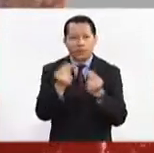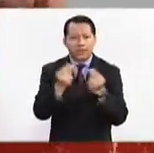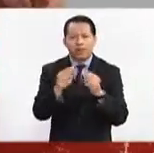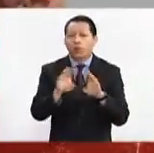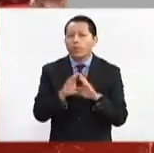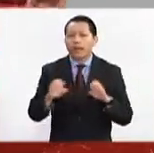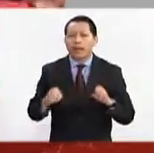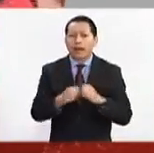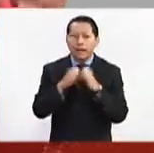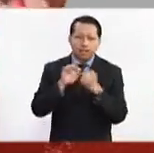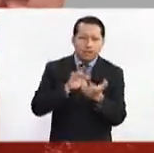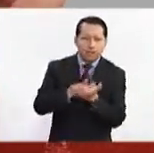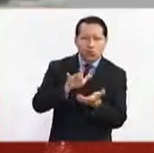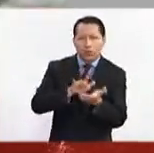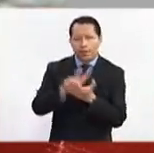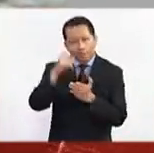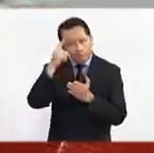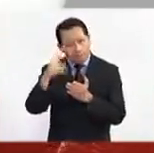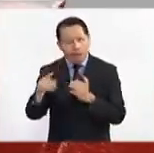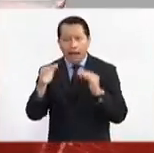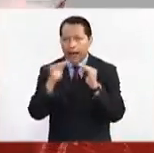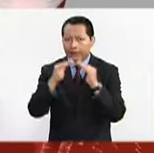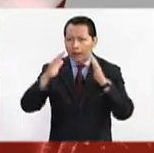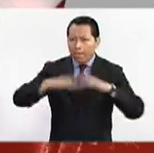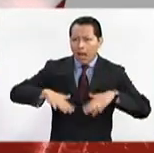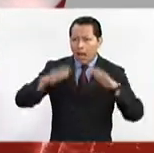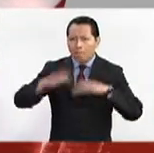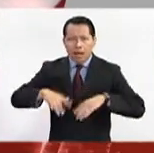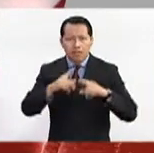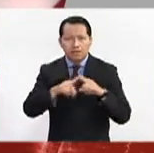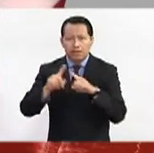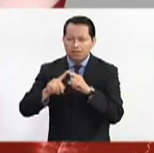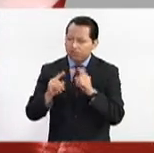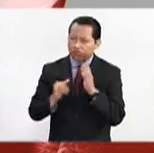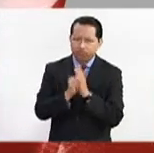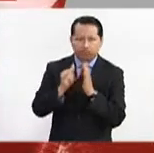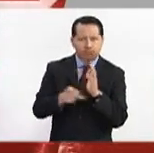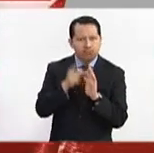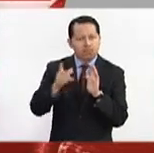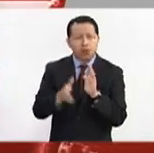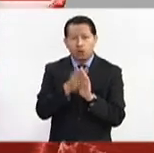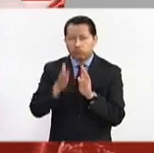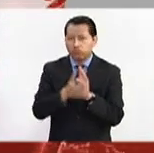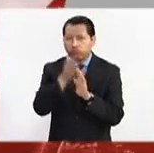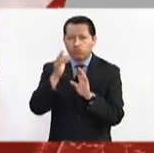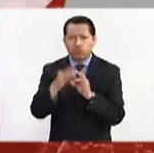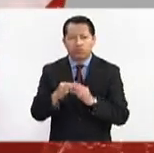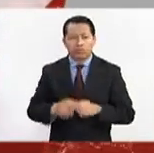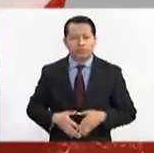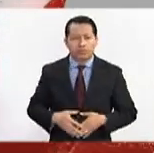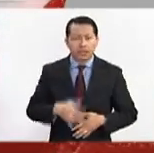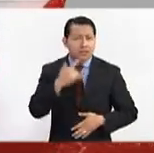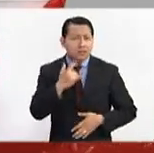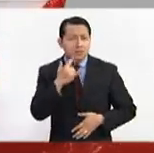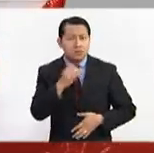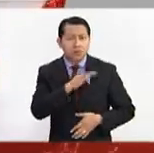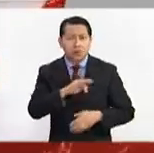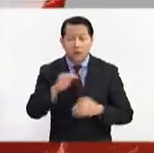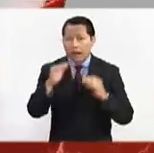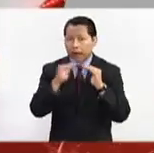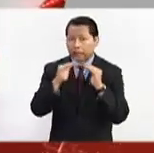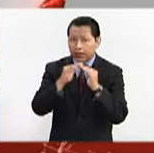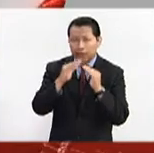emergencia y apoyar en la reconstrucción de viviendas. Vamos a dedicar nuestros esfuerzos centrales a lo que es la reconstrucción de